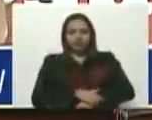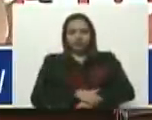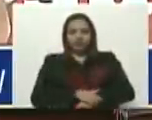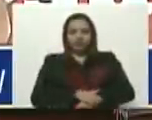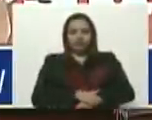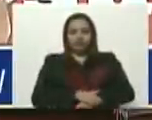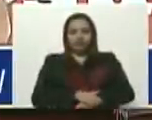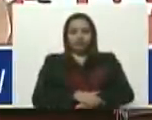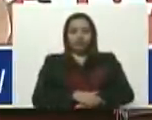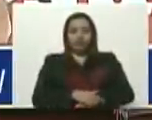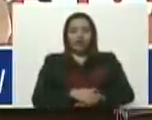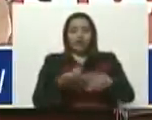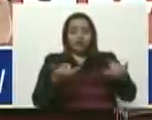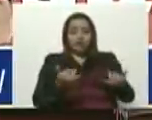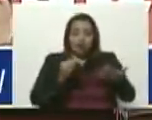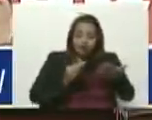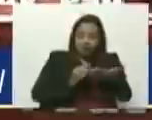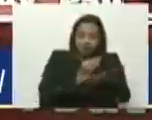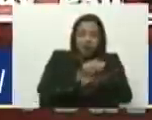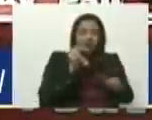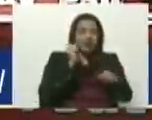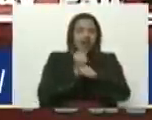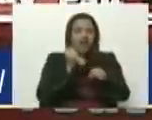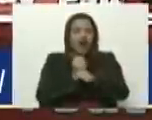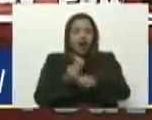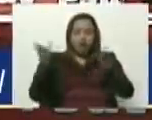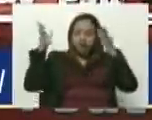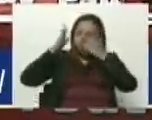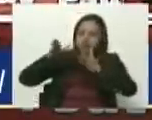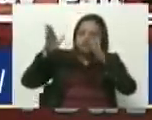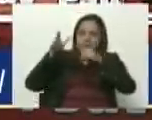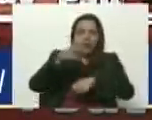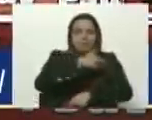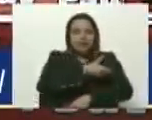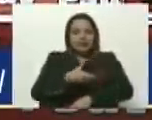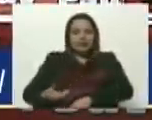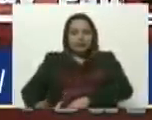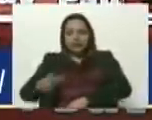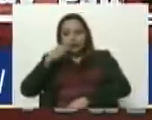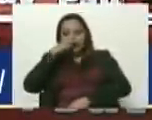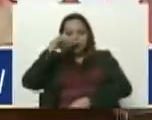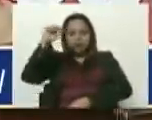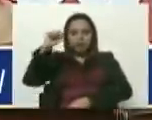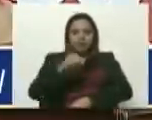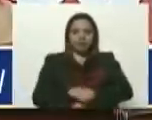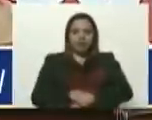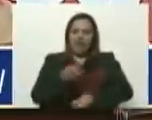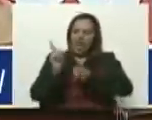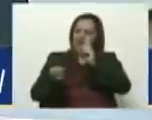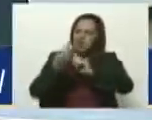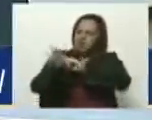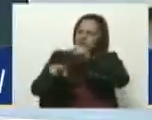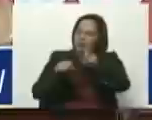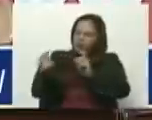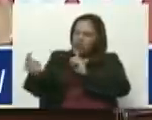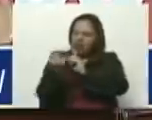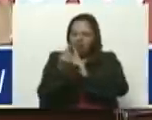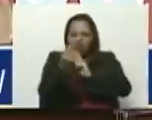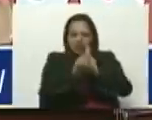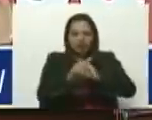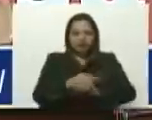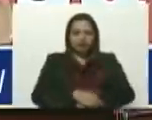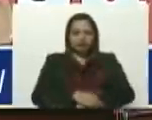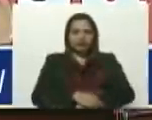alineados para el trabajo encomendado por el compañero presidente nicolás maduro si hay alguna pregunta por favor